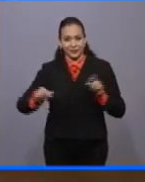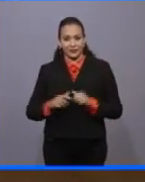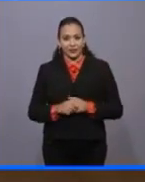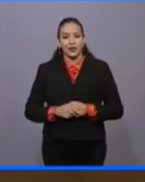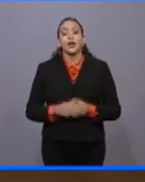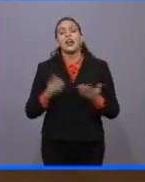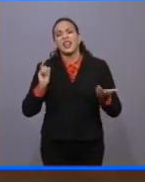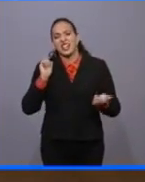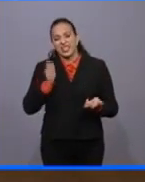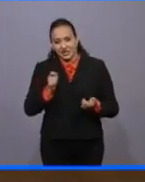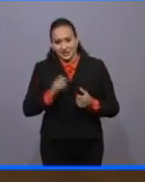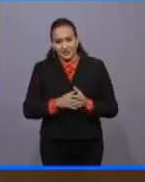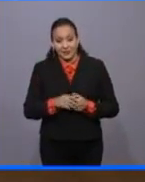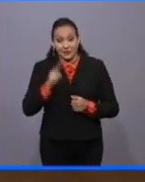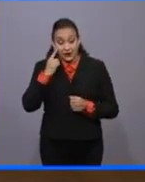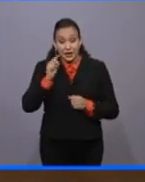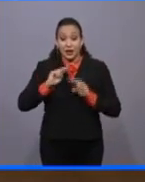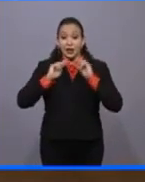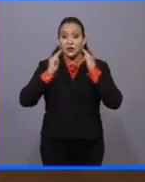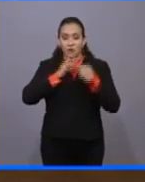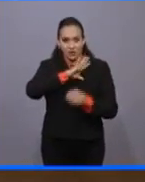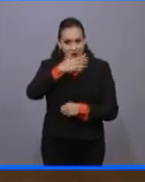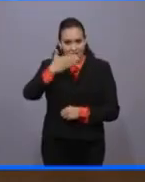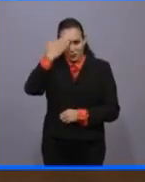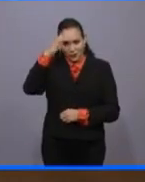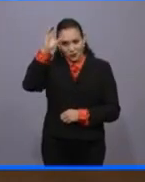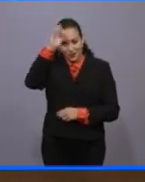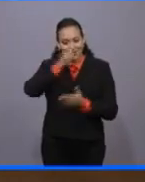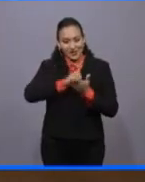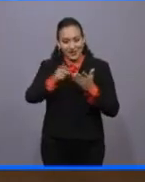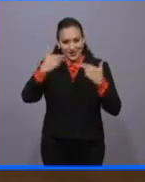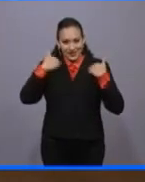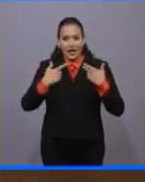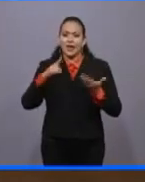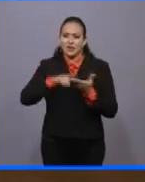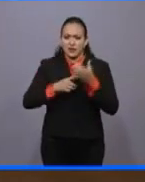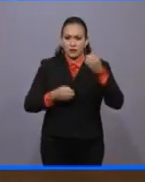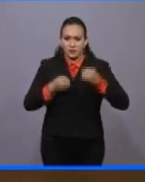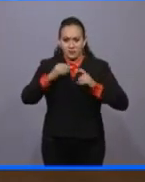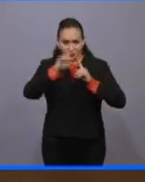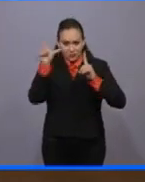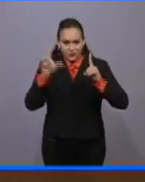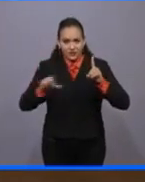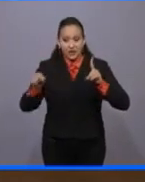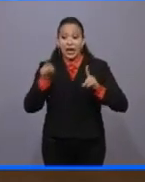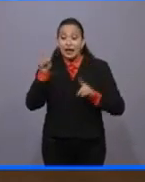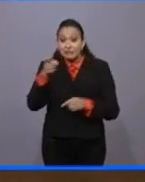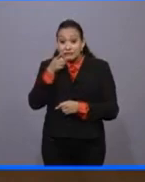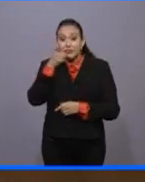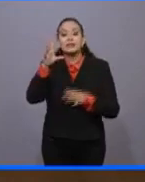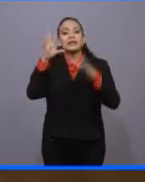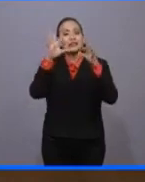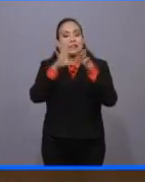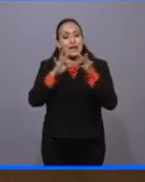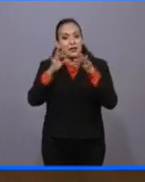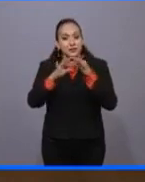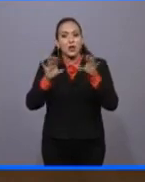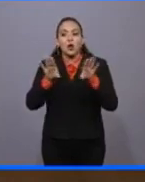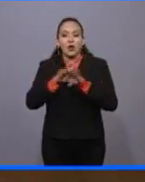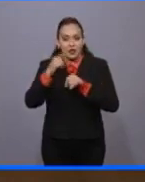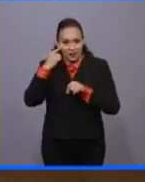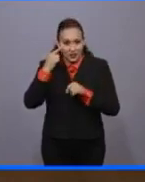este sentido, la Unidad General de Conocimiento Científico y Derechos Humanos de la Suprema Corte explica cómo el